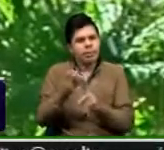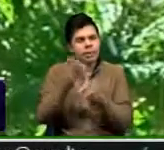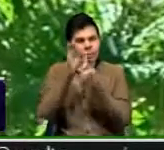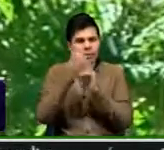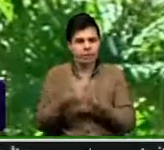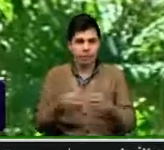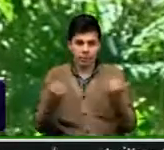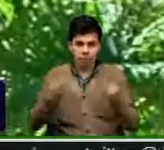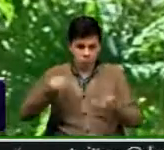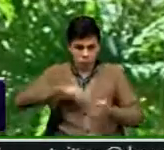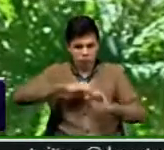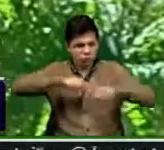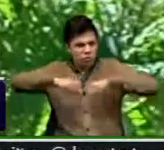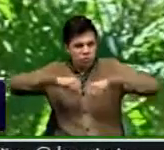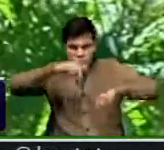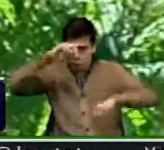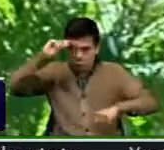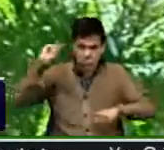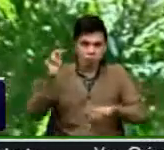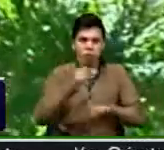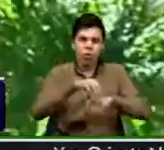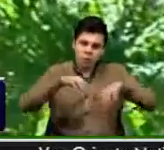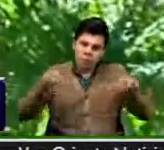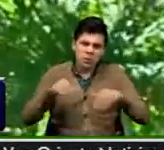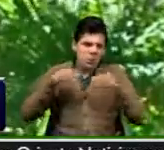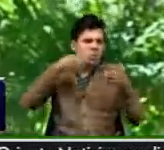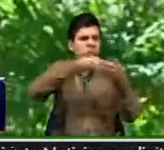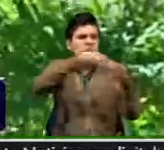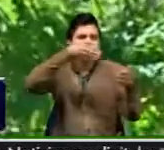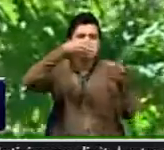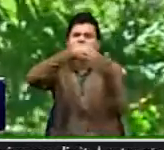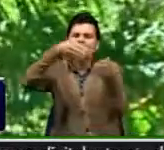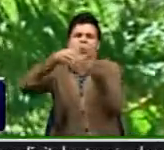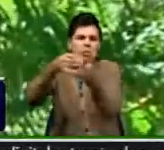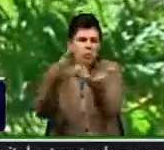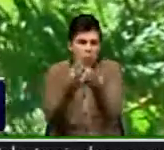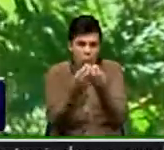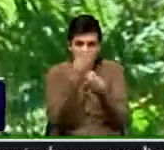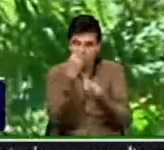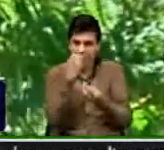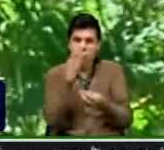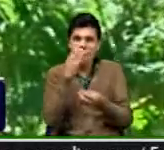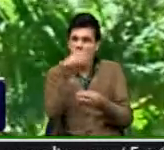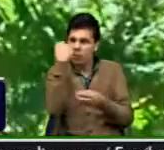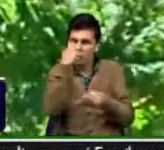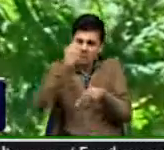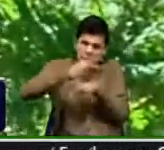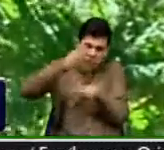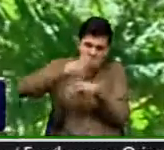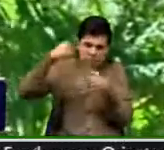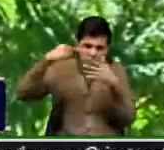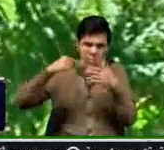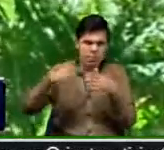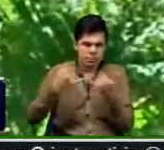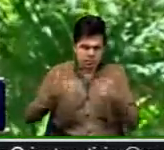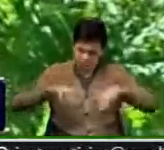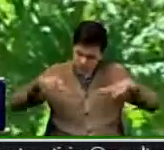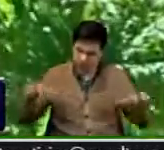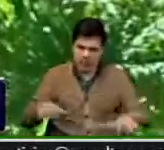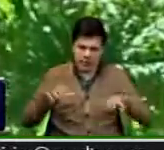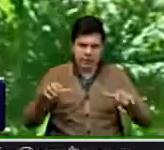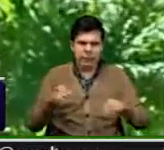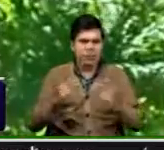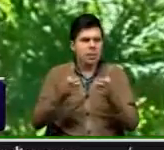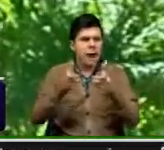Las autoridades continuarán entonces contra estos grupos insurgentes y de narcotráfico que están en la zona del Catatumbo y que parece que se